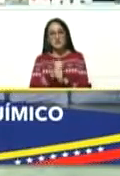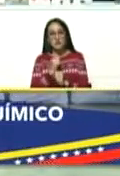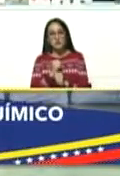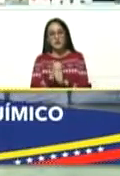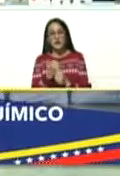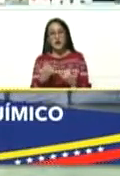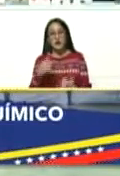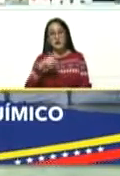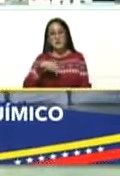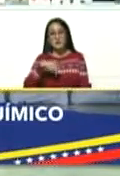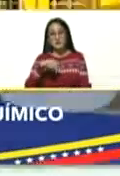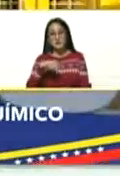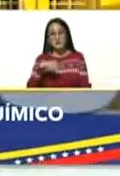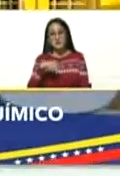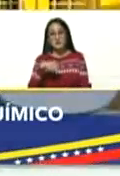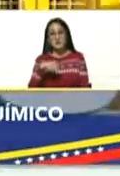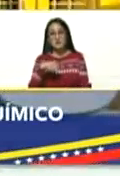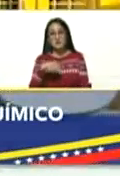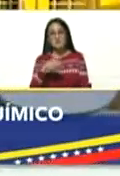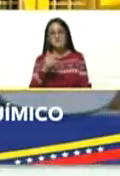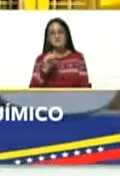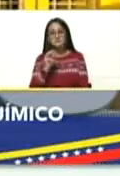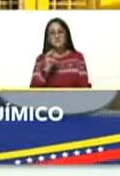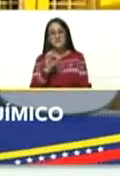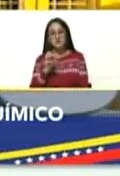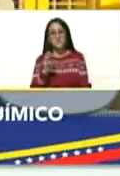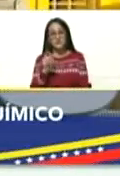Aquí en Pequivén tienen los CPT,